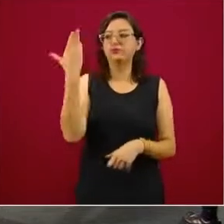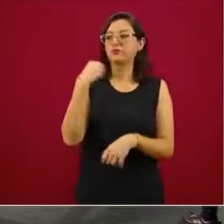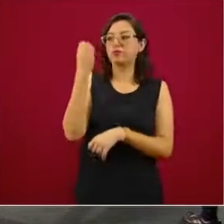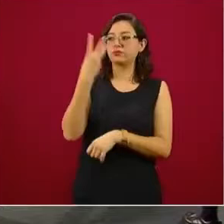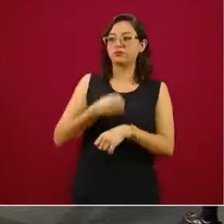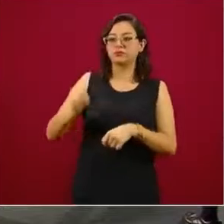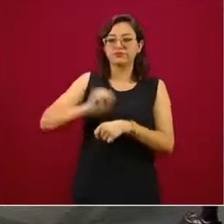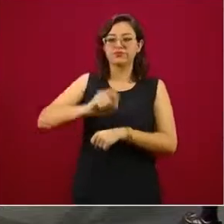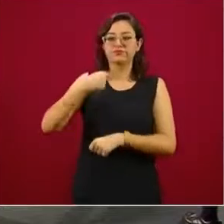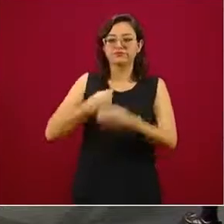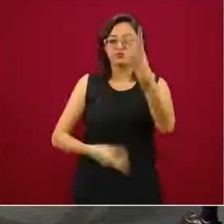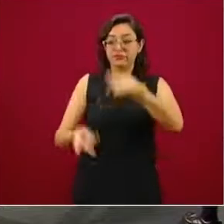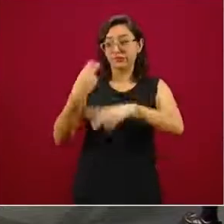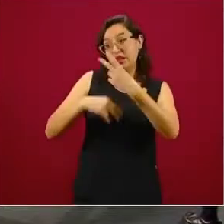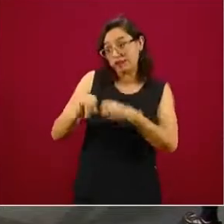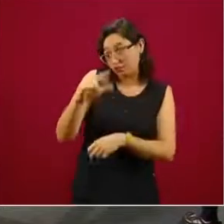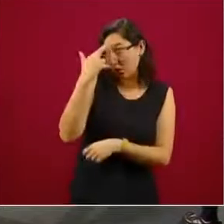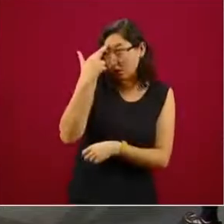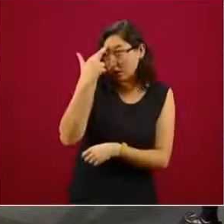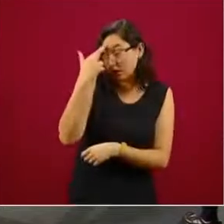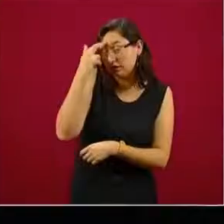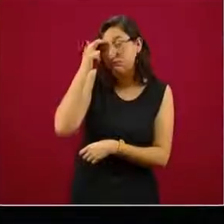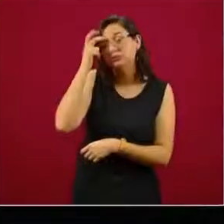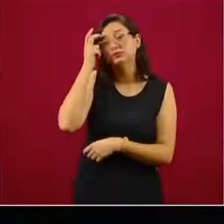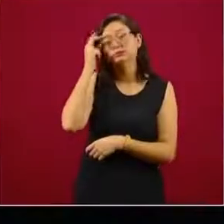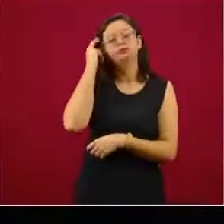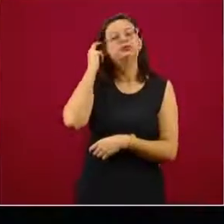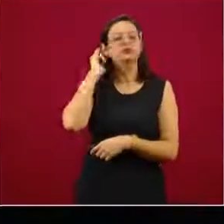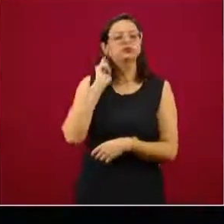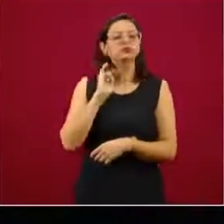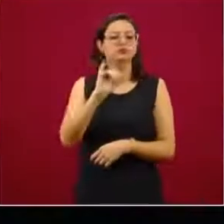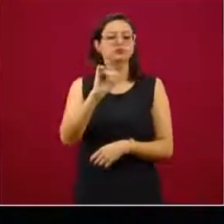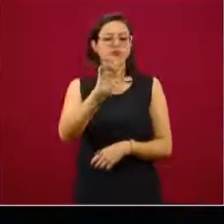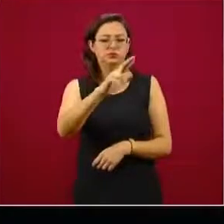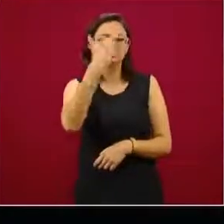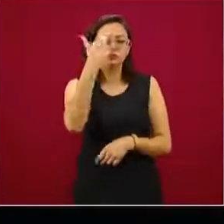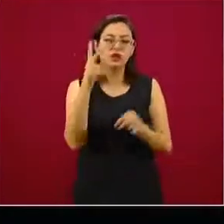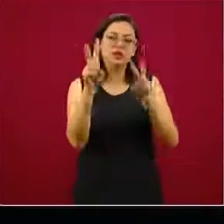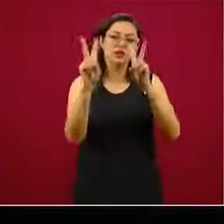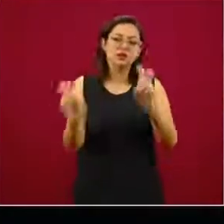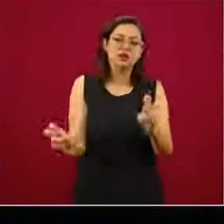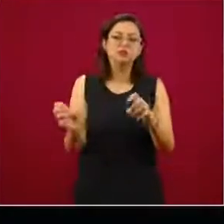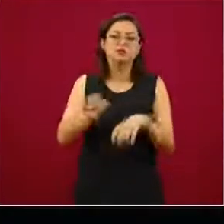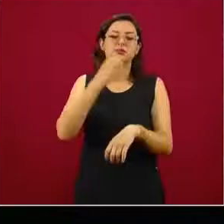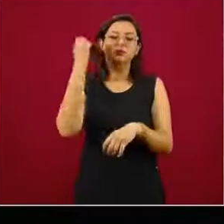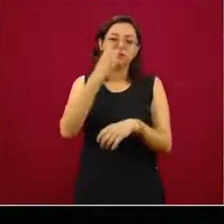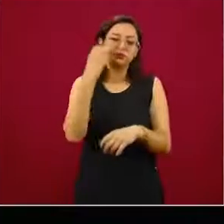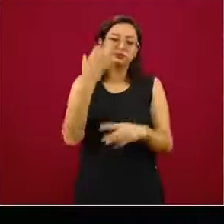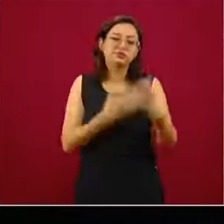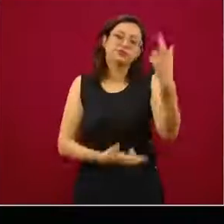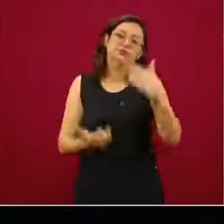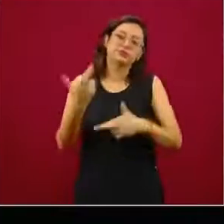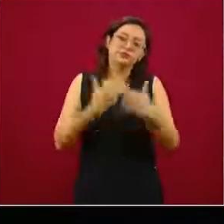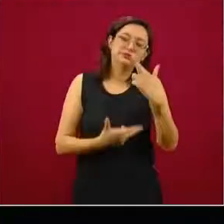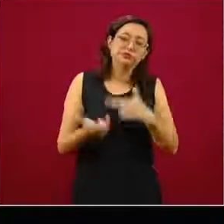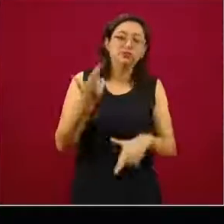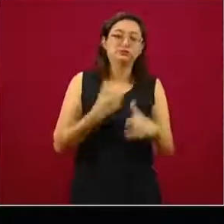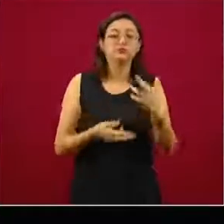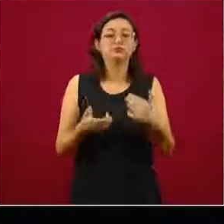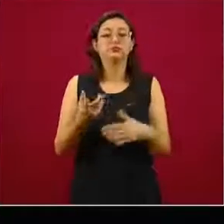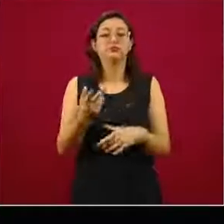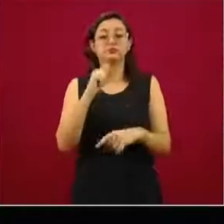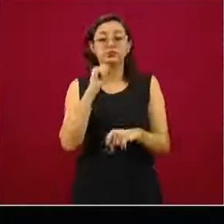se acuerde, ¿De acuerdo? Doctor, le vine a plantear lo del regreso a clases y pues